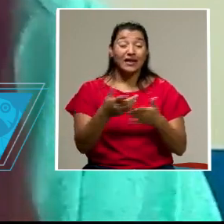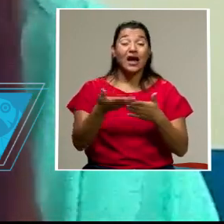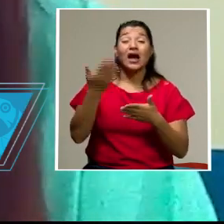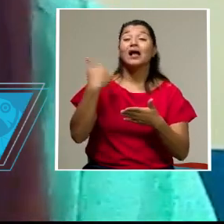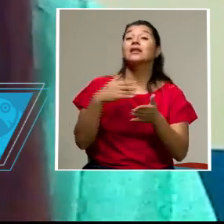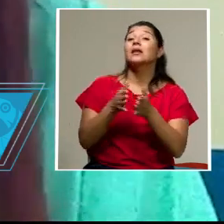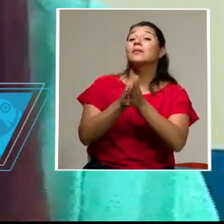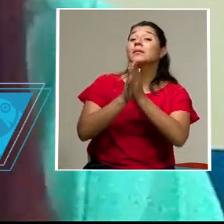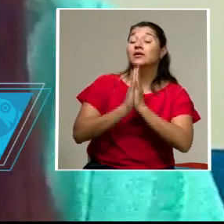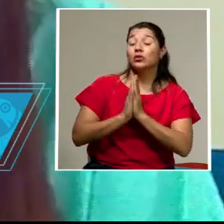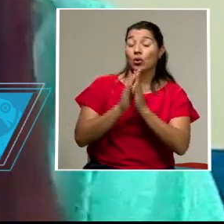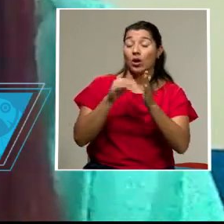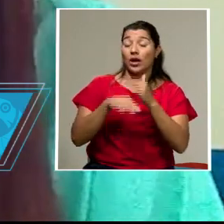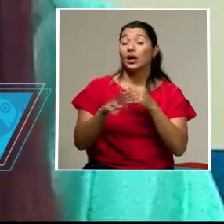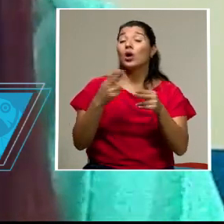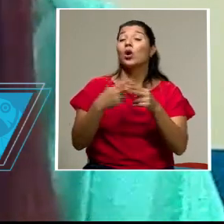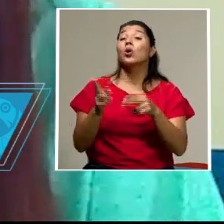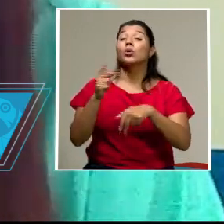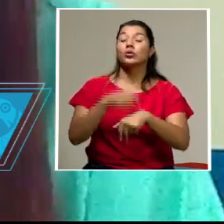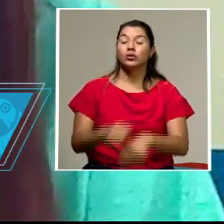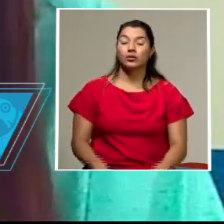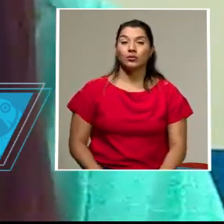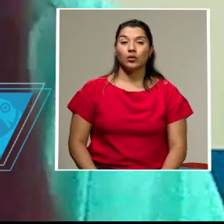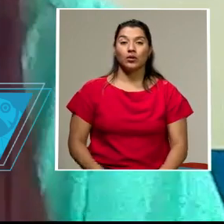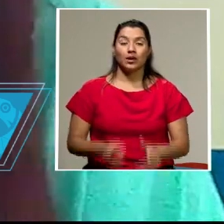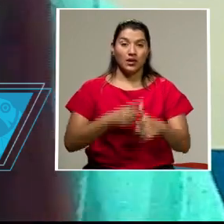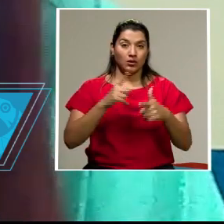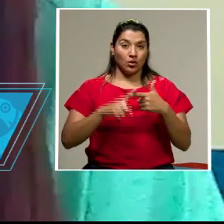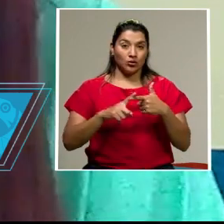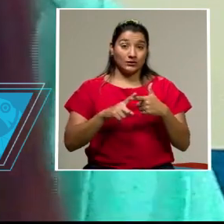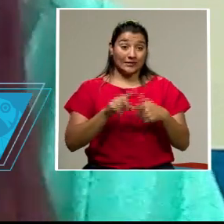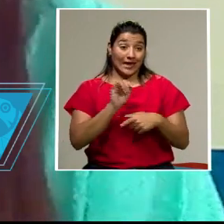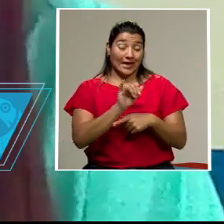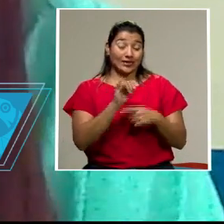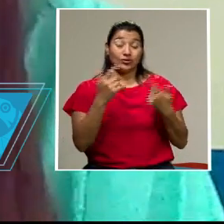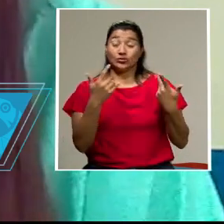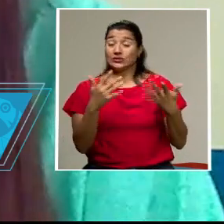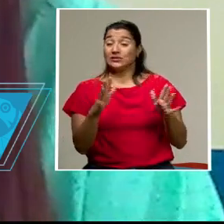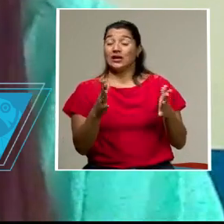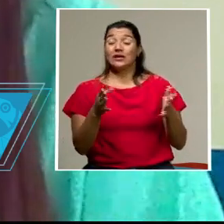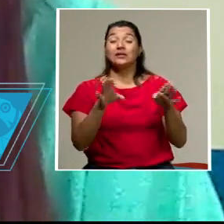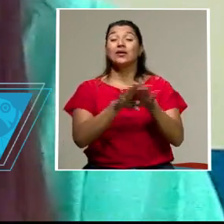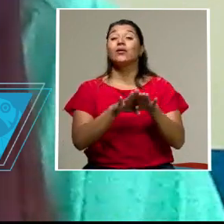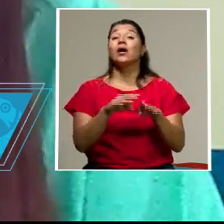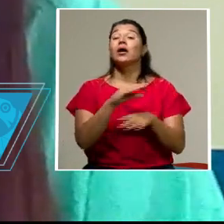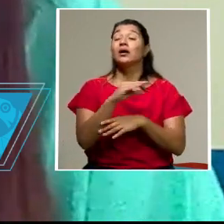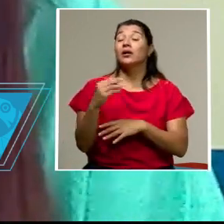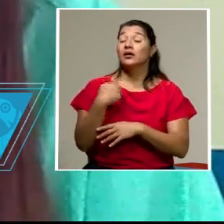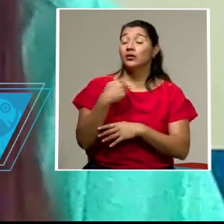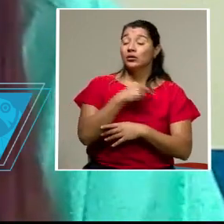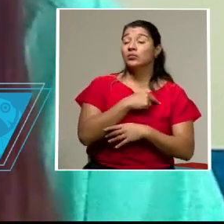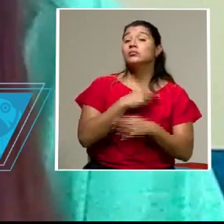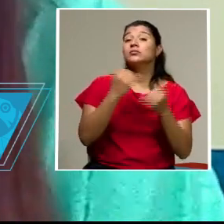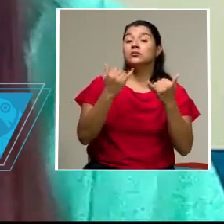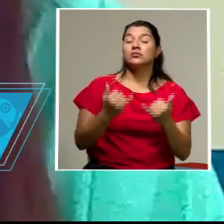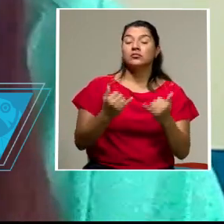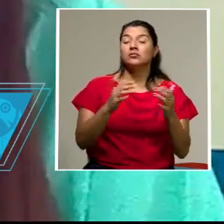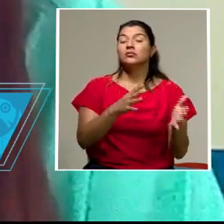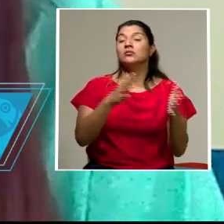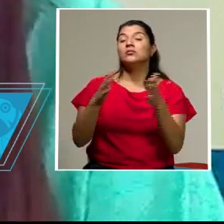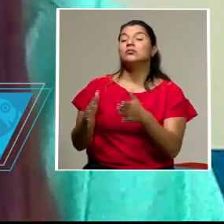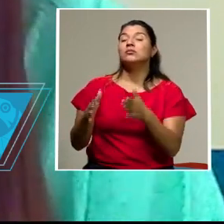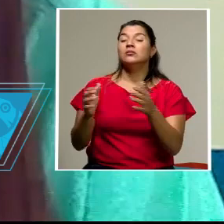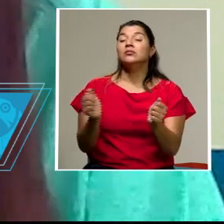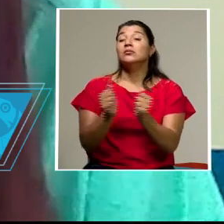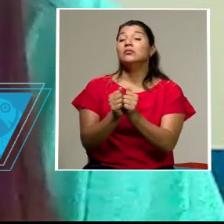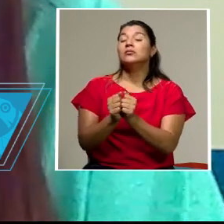un plazo que ya también estaba establecido. Entonces ya eso se encuentra cerrado y nos encontramos solamente con